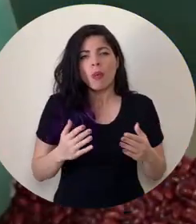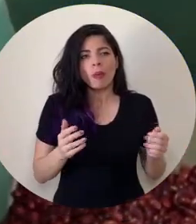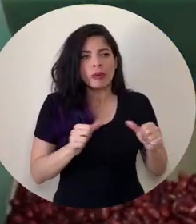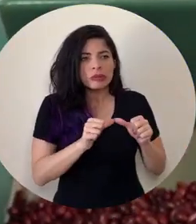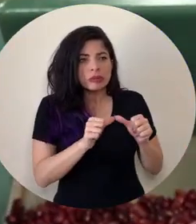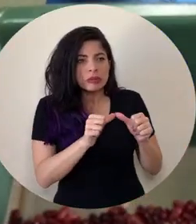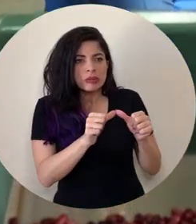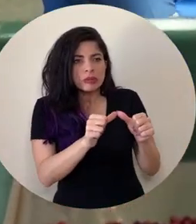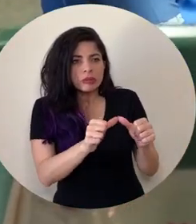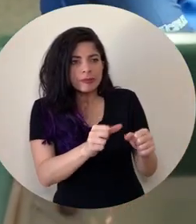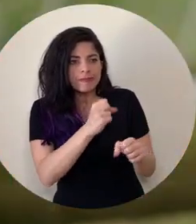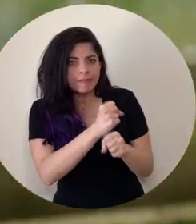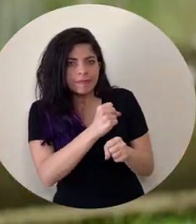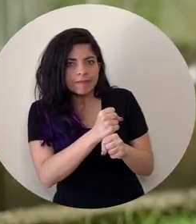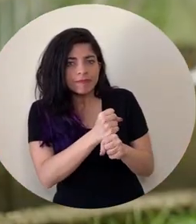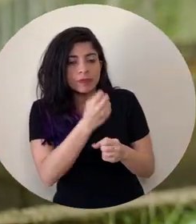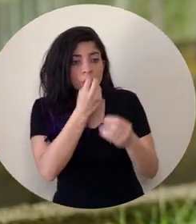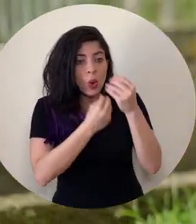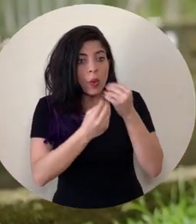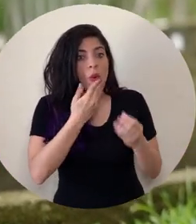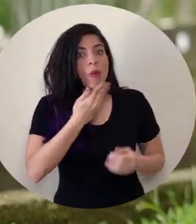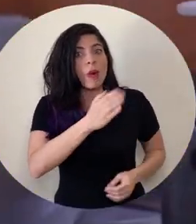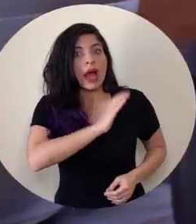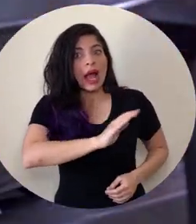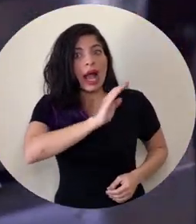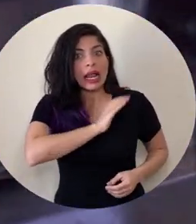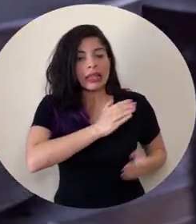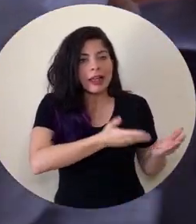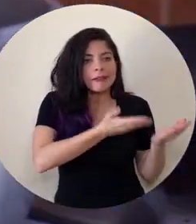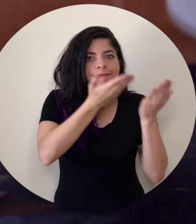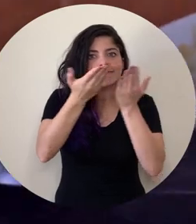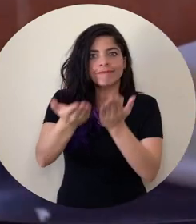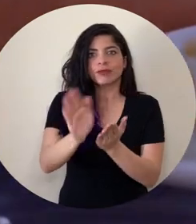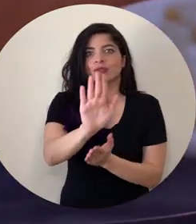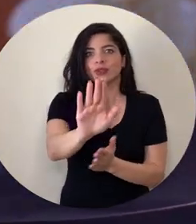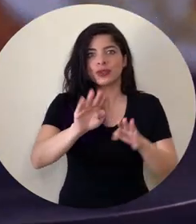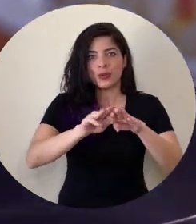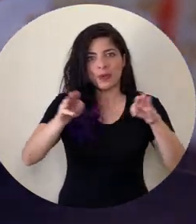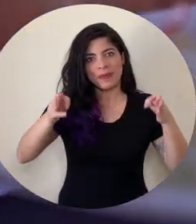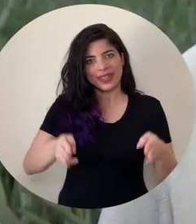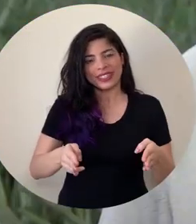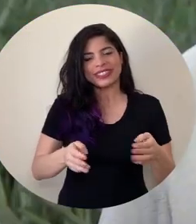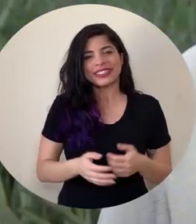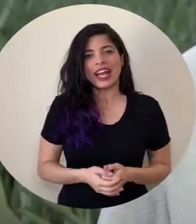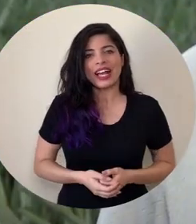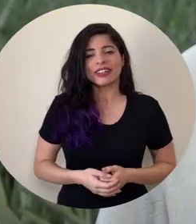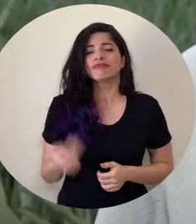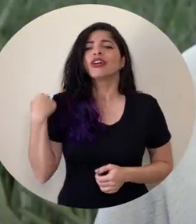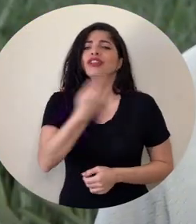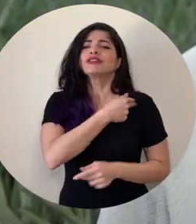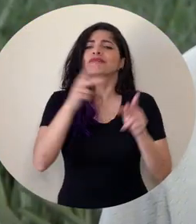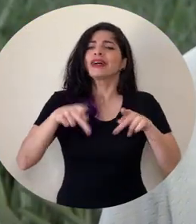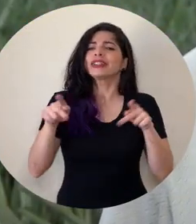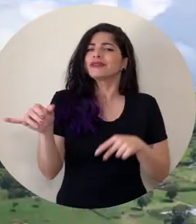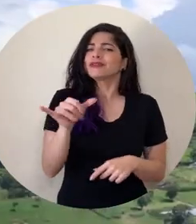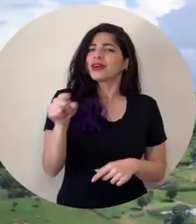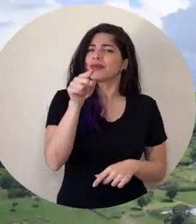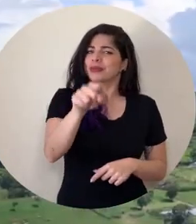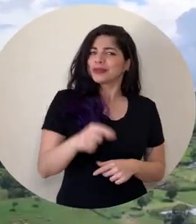sosteniendo los empleos y llevando alimento de calidad a tu mesa. Somos gente como